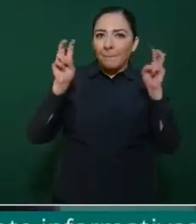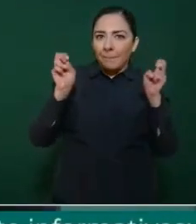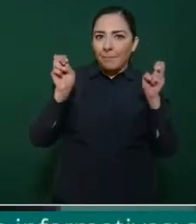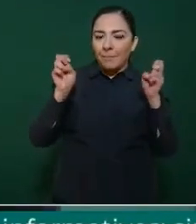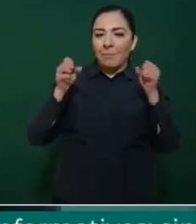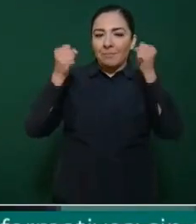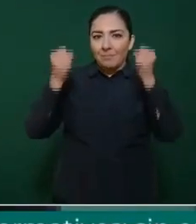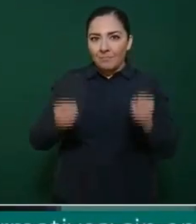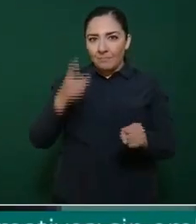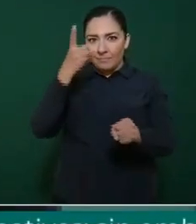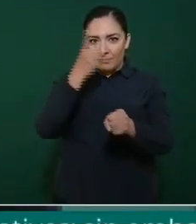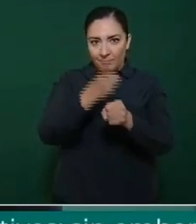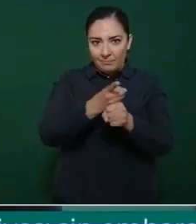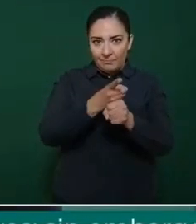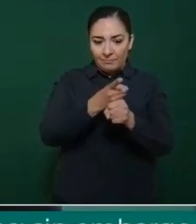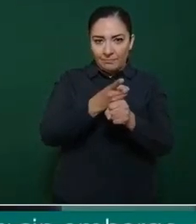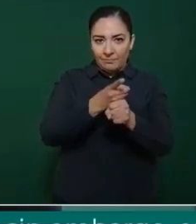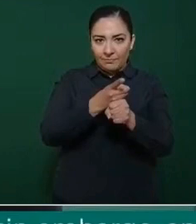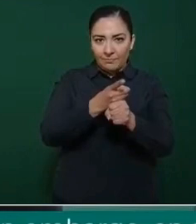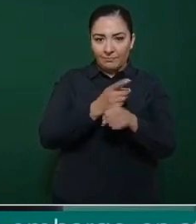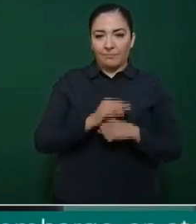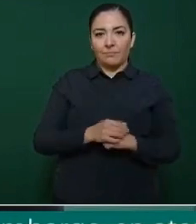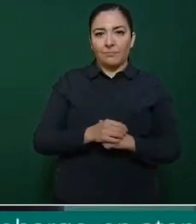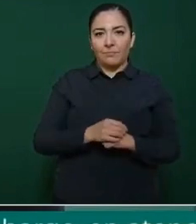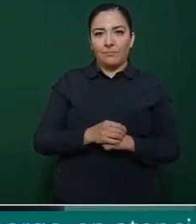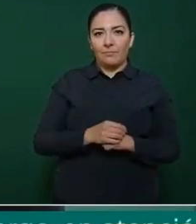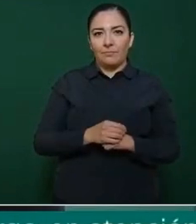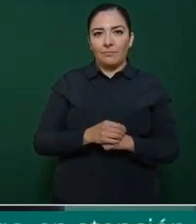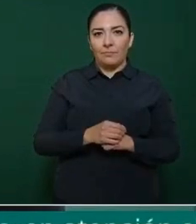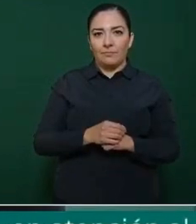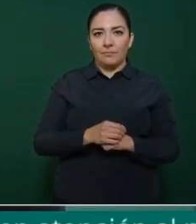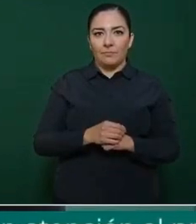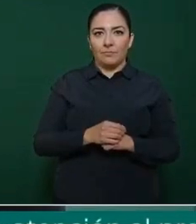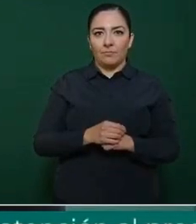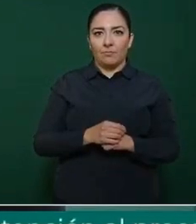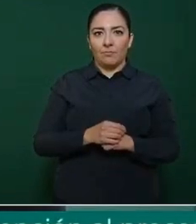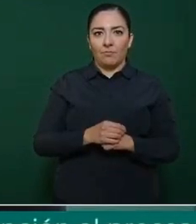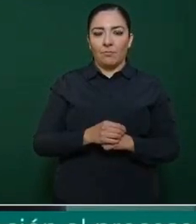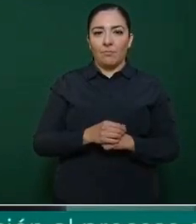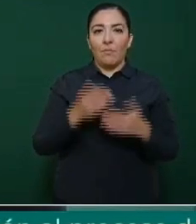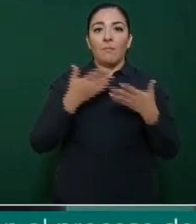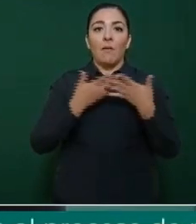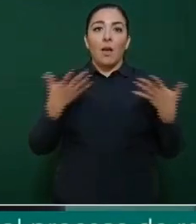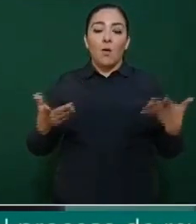seguridad está gira